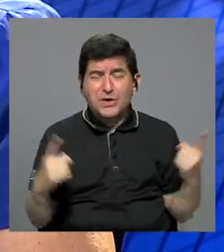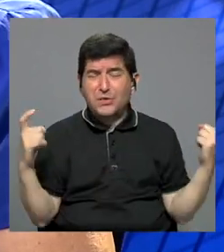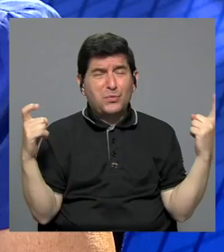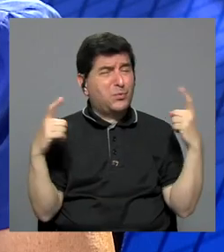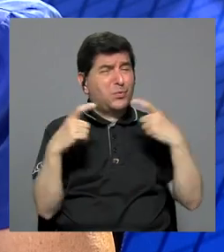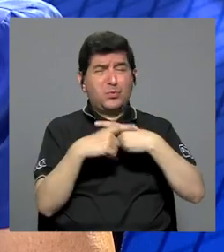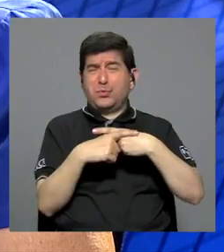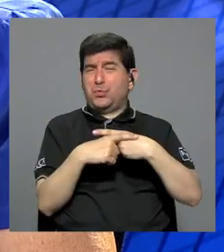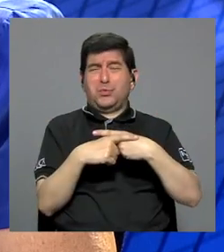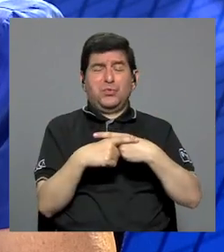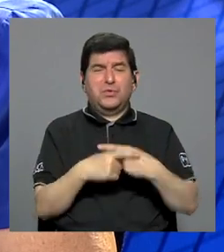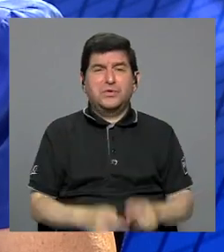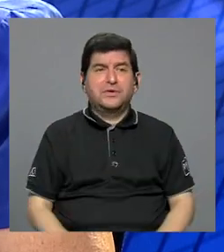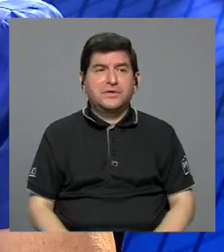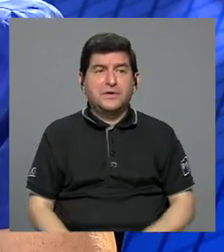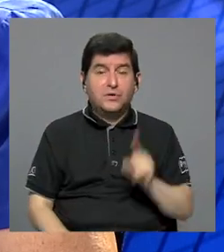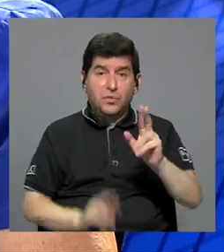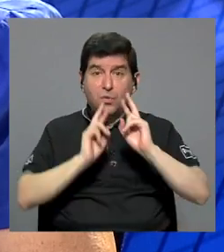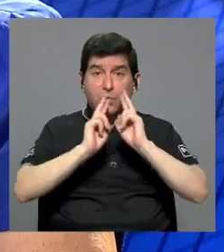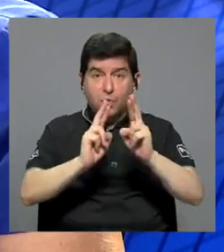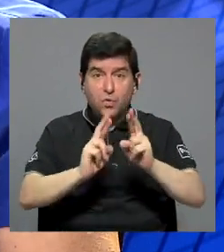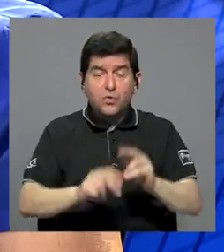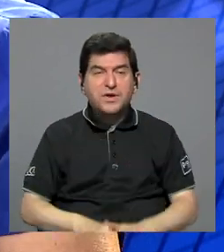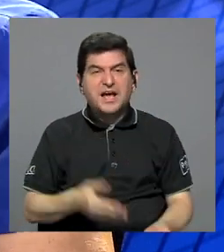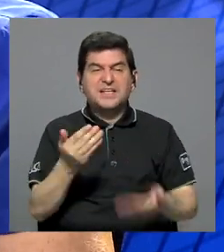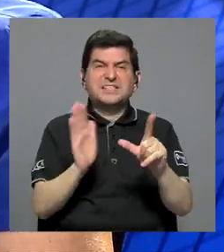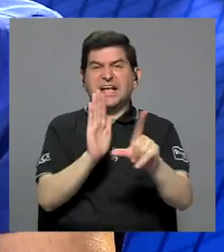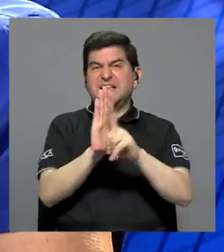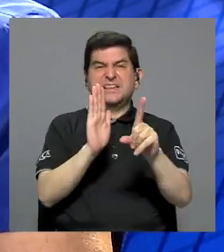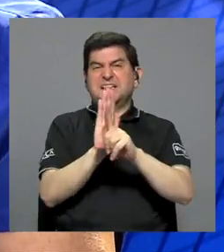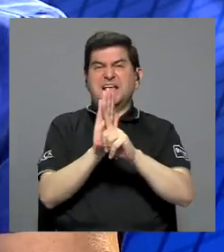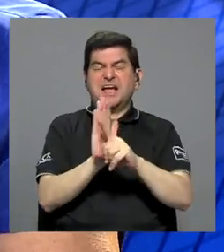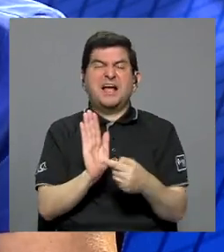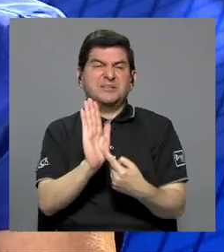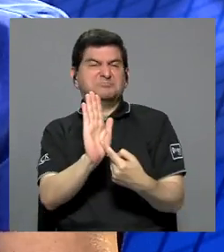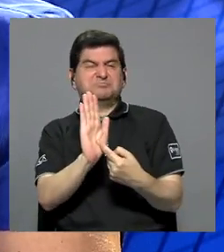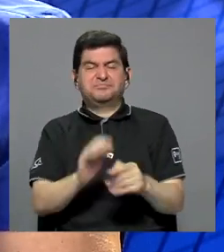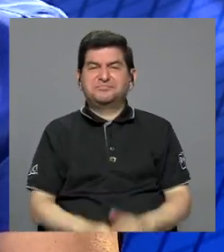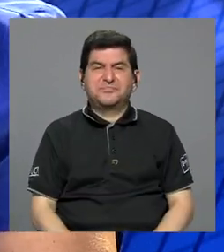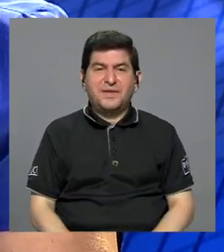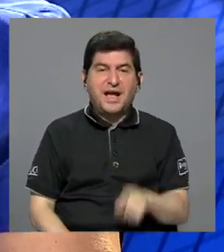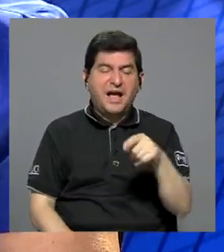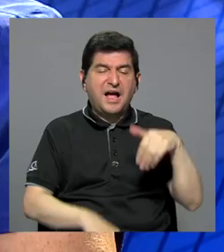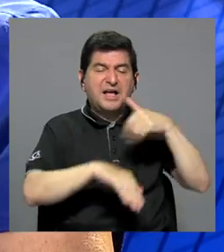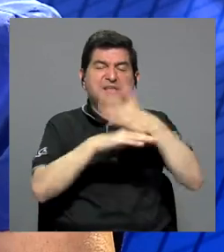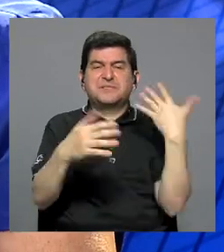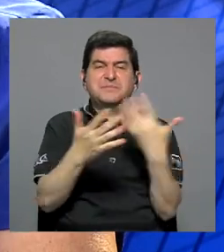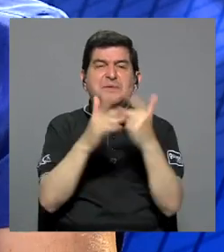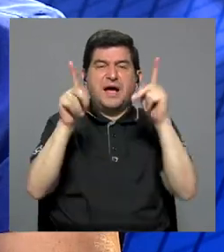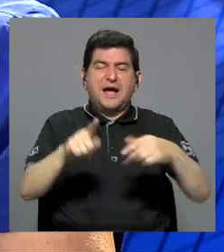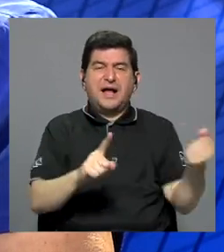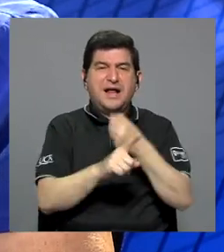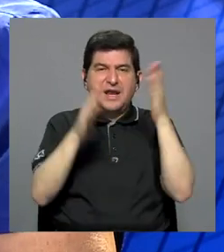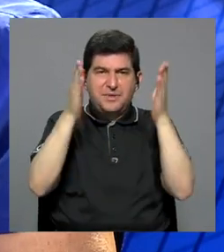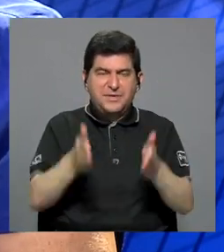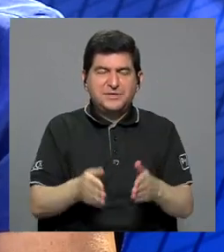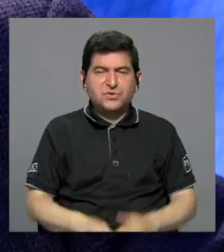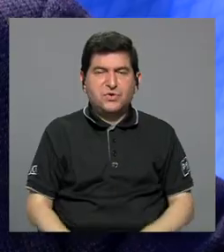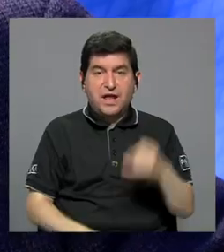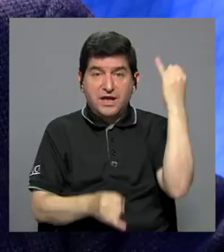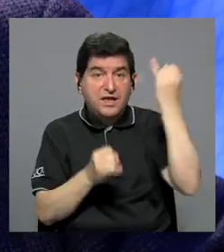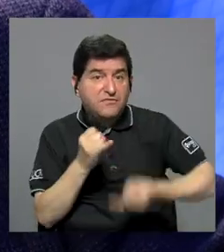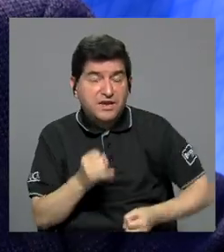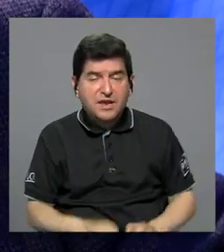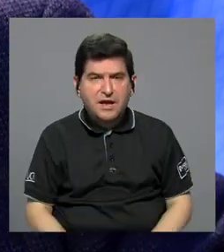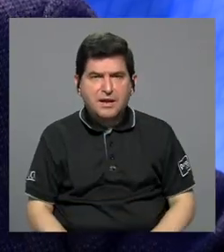sumamente complejo. Se ha tratado de dar una respuesta muy legalista, se mete a la cárcel al que agredió y ahí terminó la historia. Y